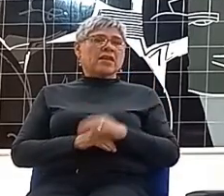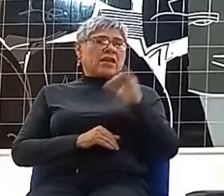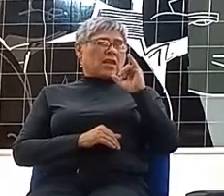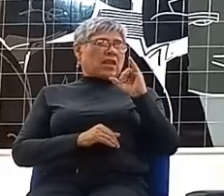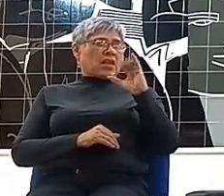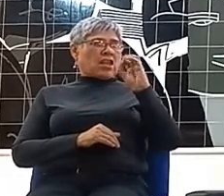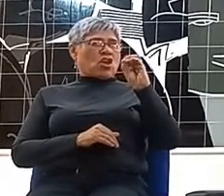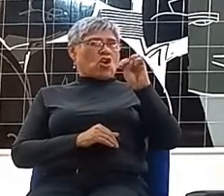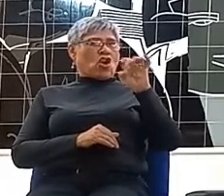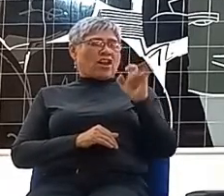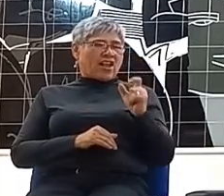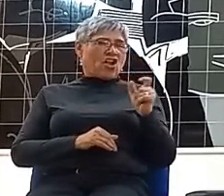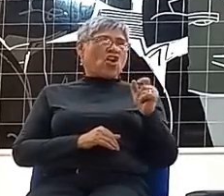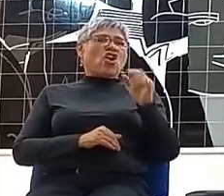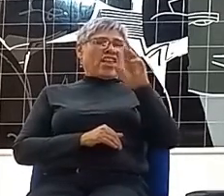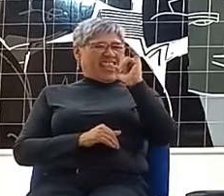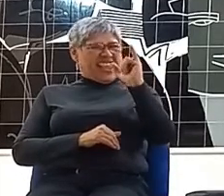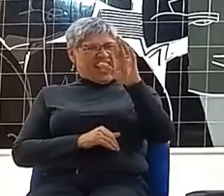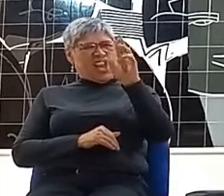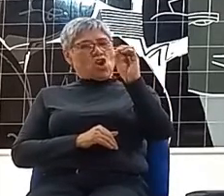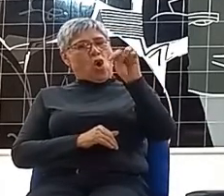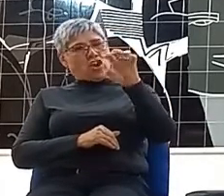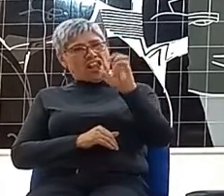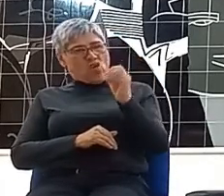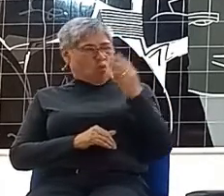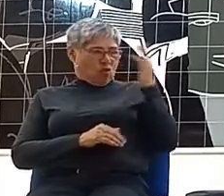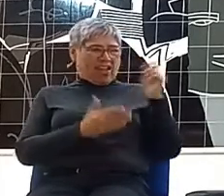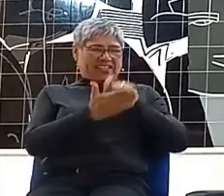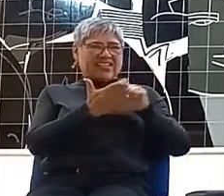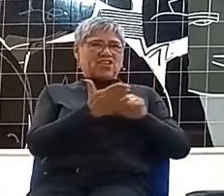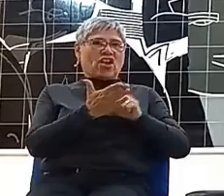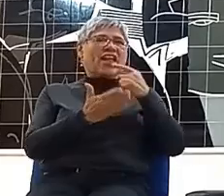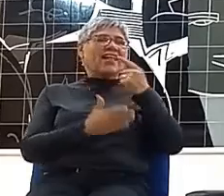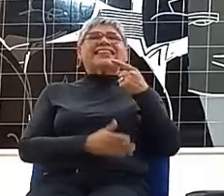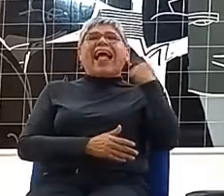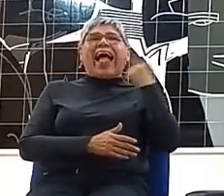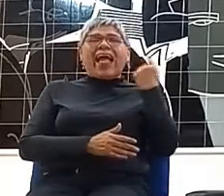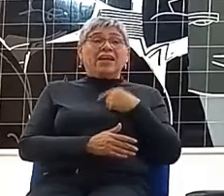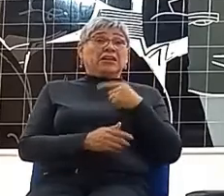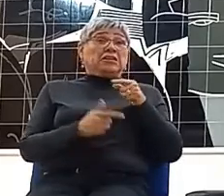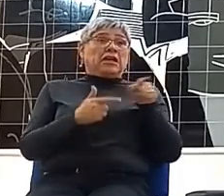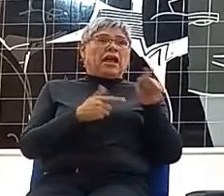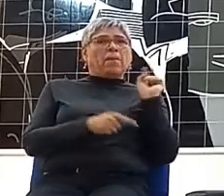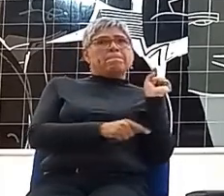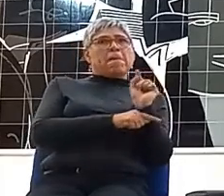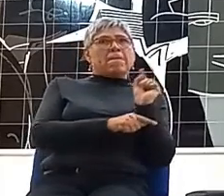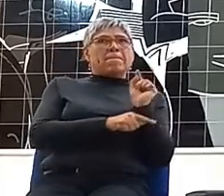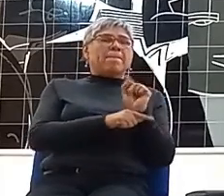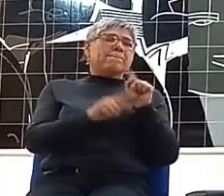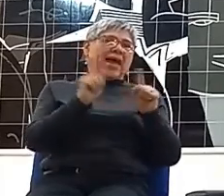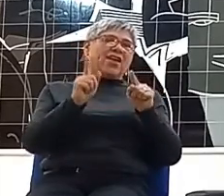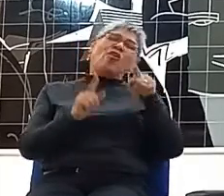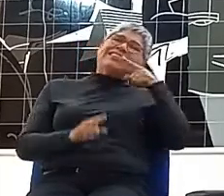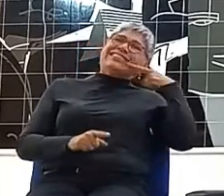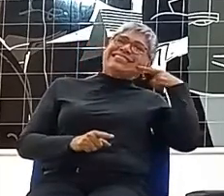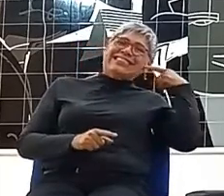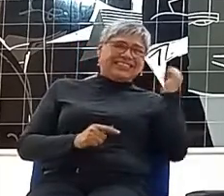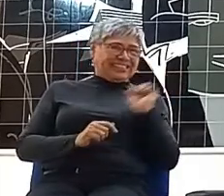tiene sentido del humor, que dice las cosas con un cierto desparpajo, pero al mismo